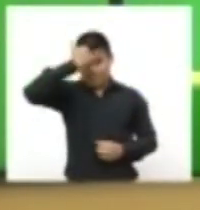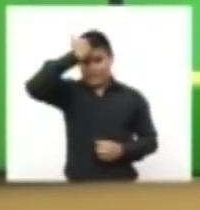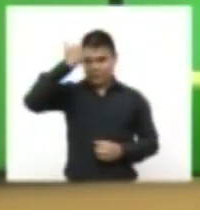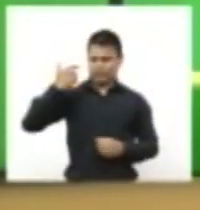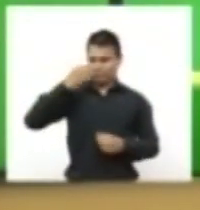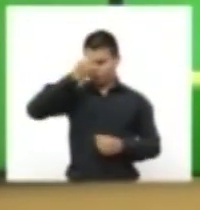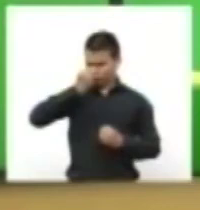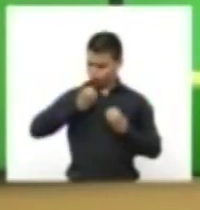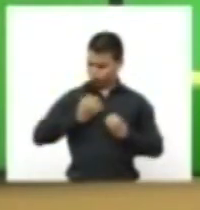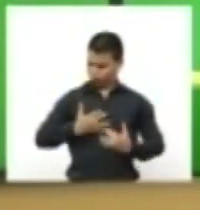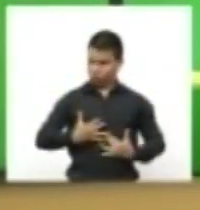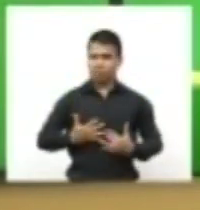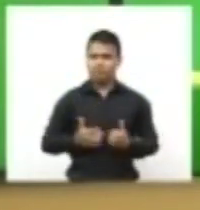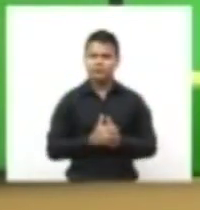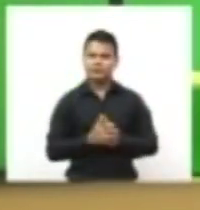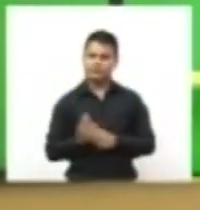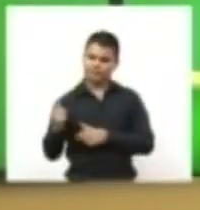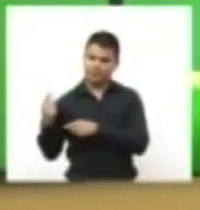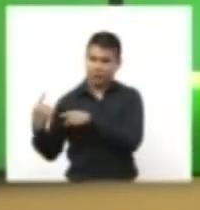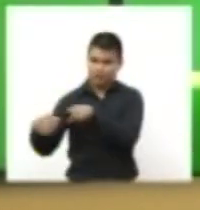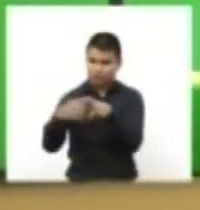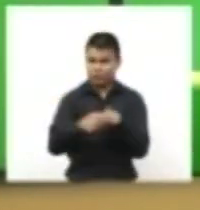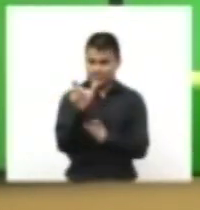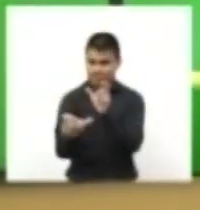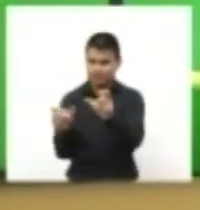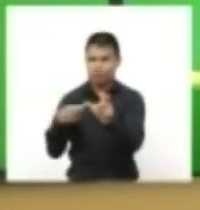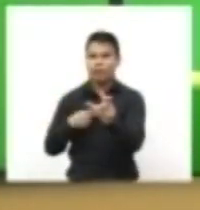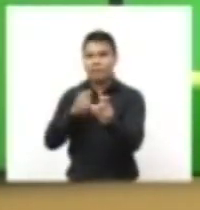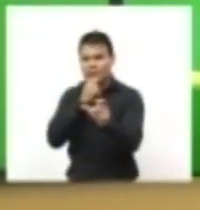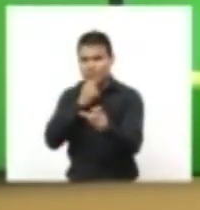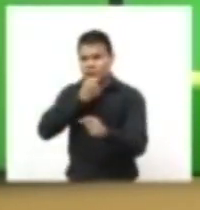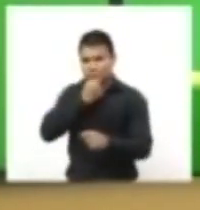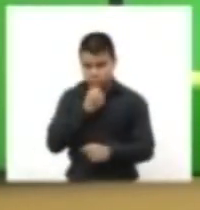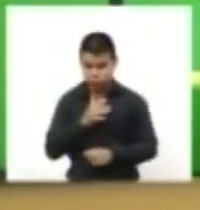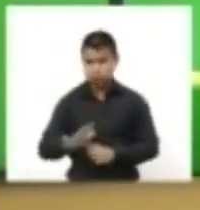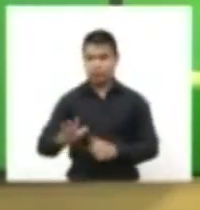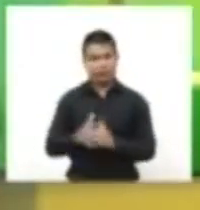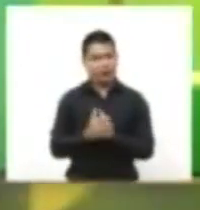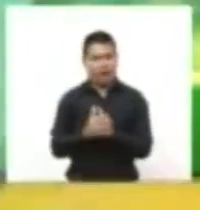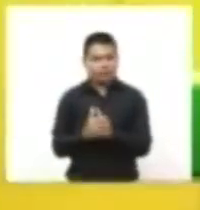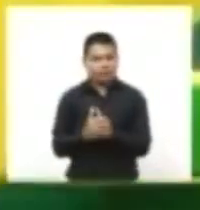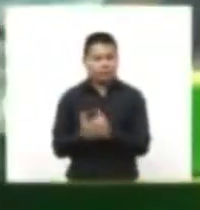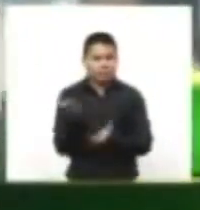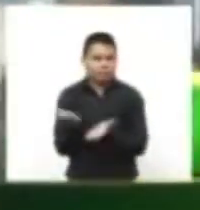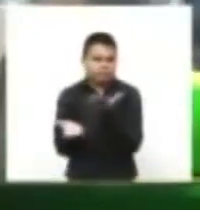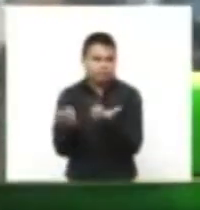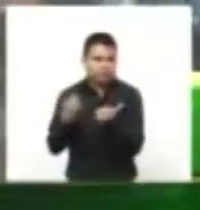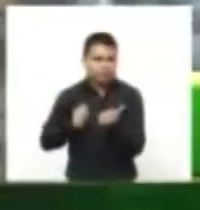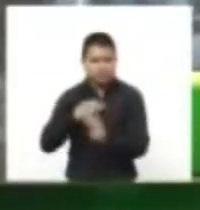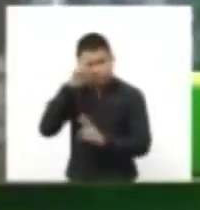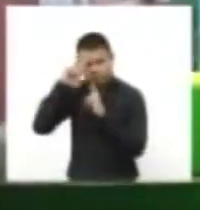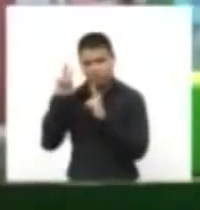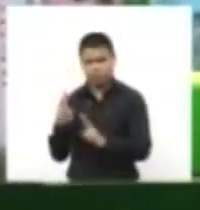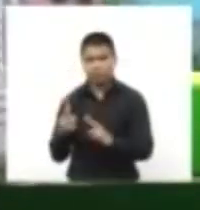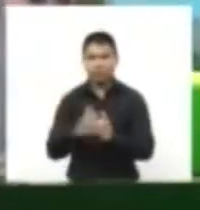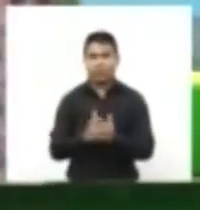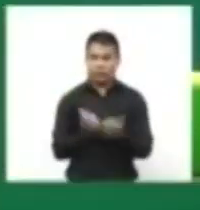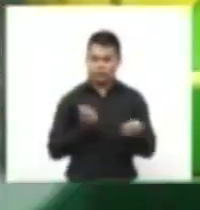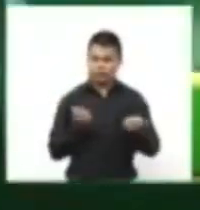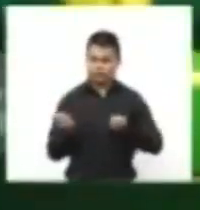ser humano en su vida pública o privada, y en esa dirección tratamos de conducir nuestro compromiso informativo basados en el